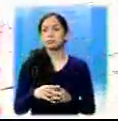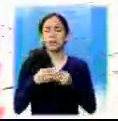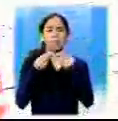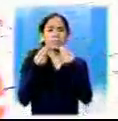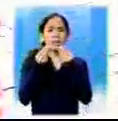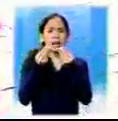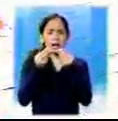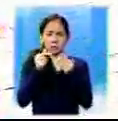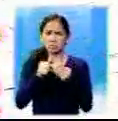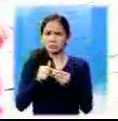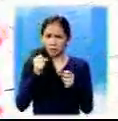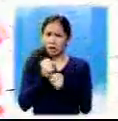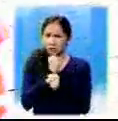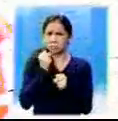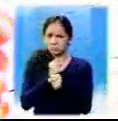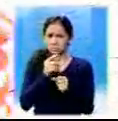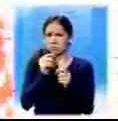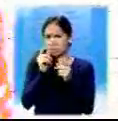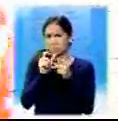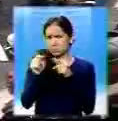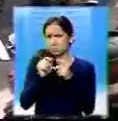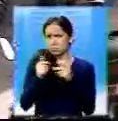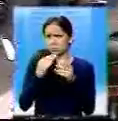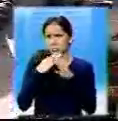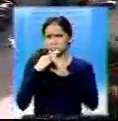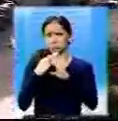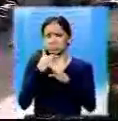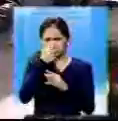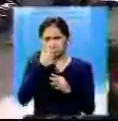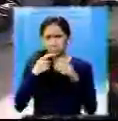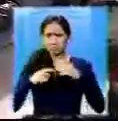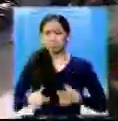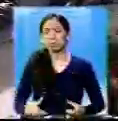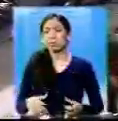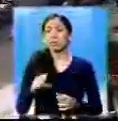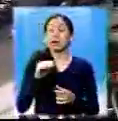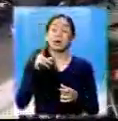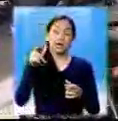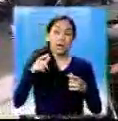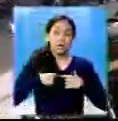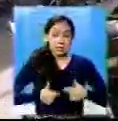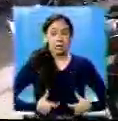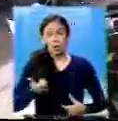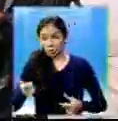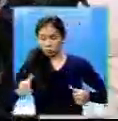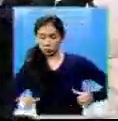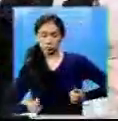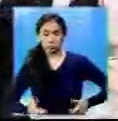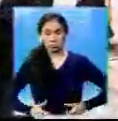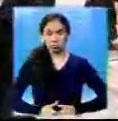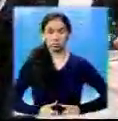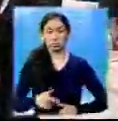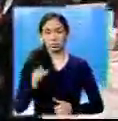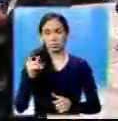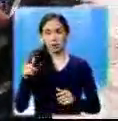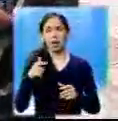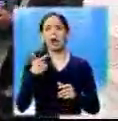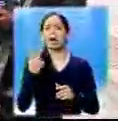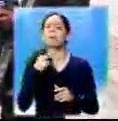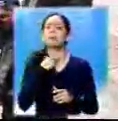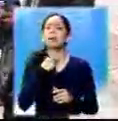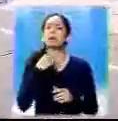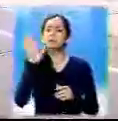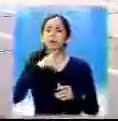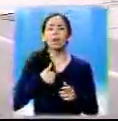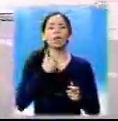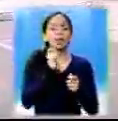tela ahí que sí va a aguantarles tan siquiera un su par de años. Algunos motoristas compran el chaleco, un riesgo para algunos que ven ante la confusión